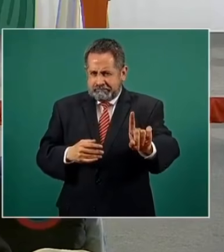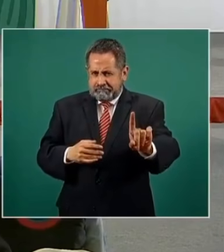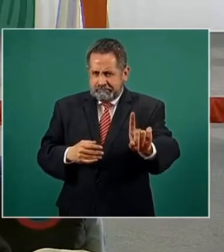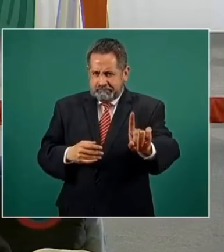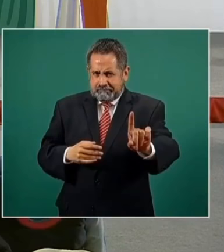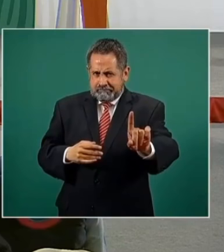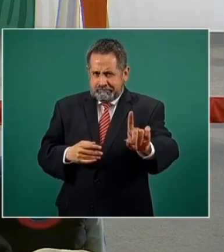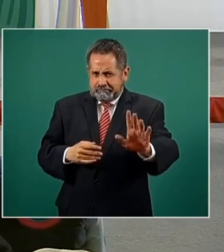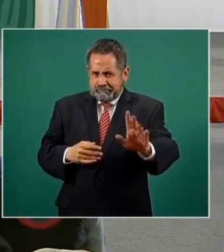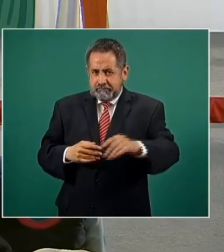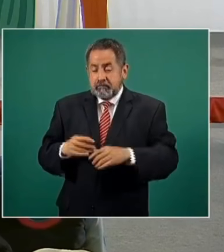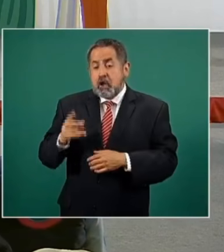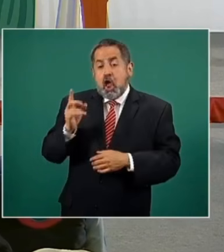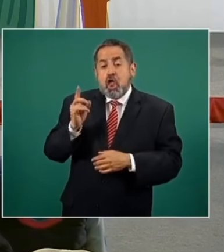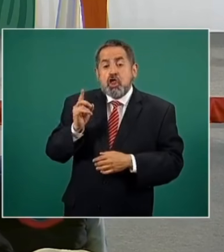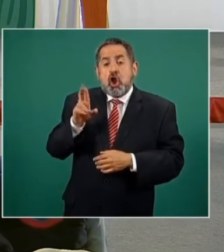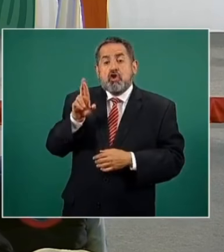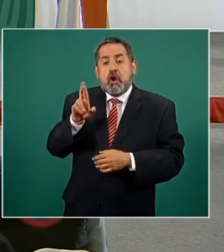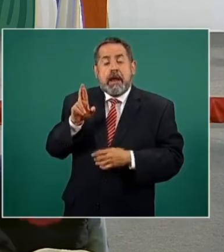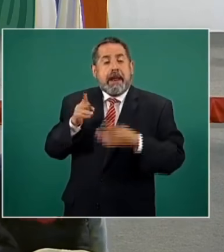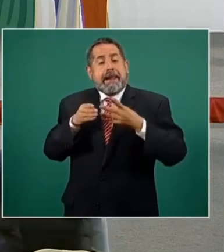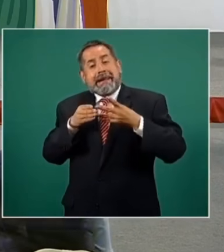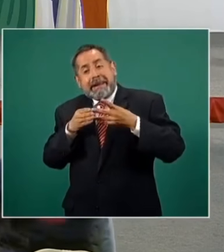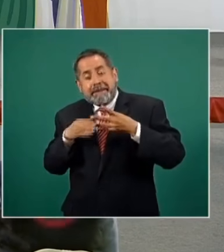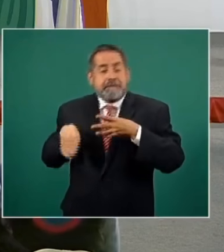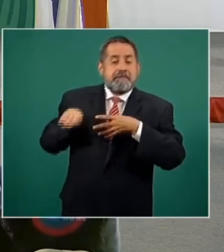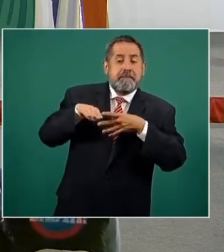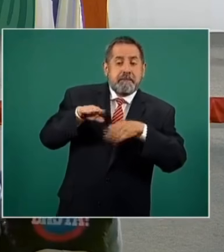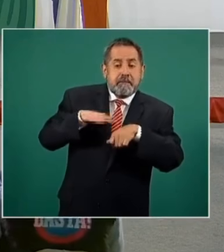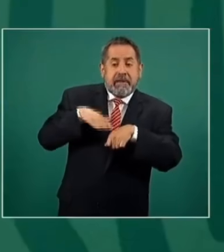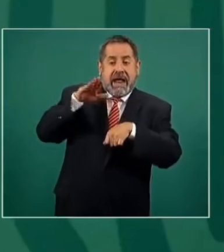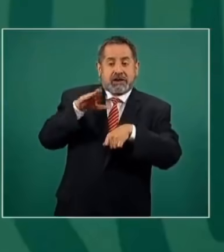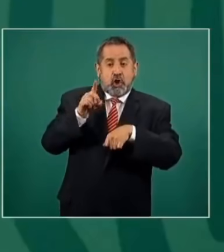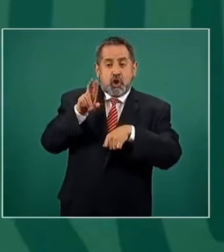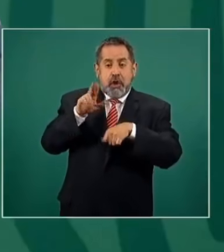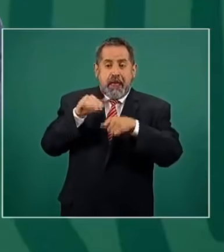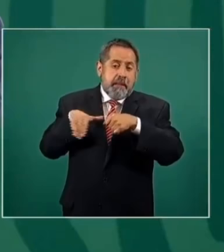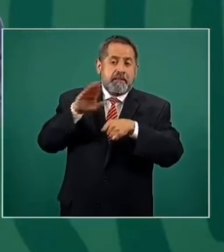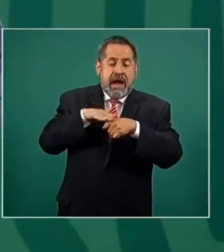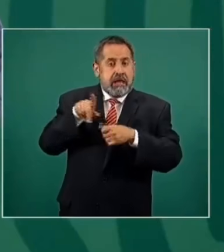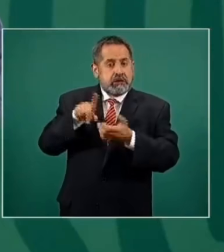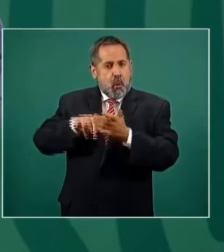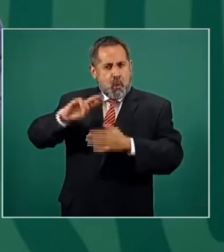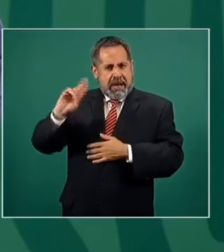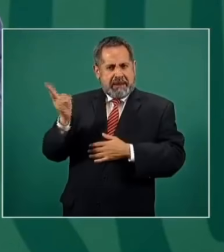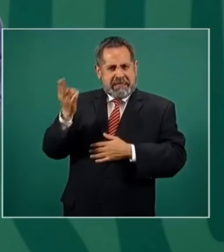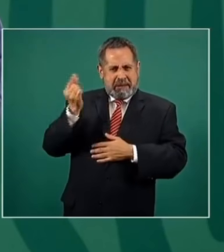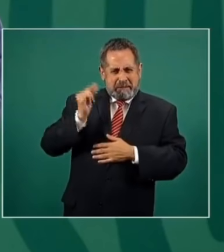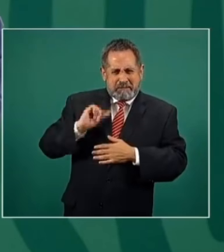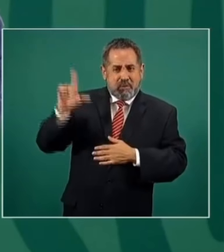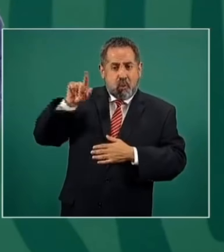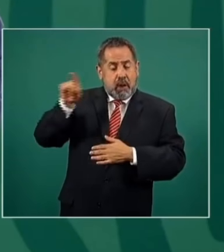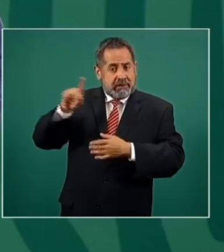de. Doctorado y postdoctorado en esta universidad de prestigio en Estados